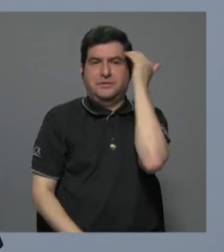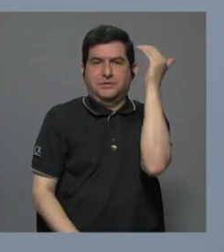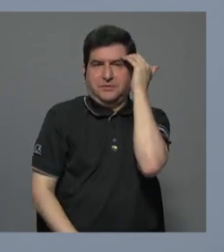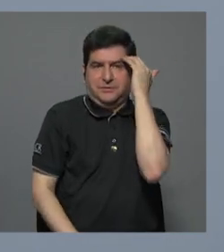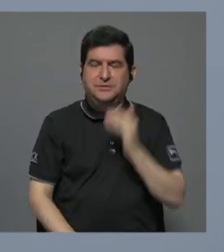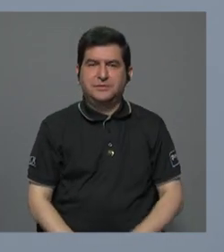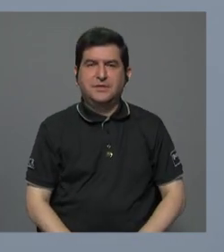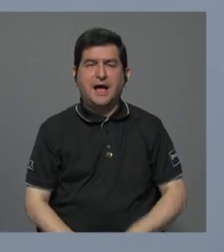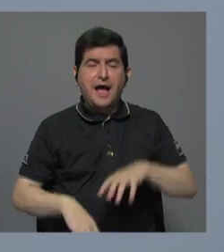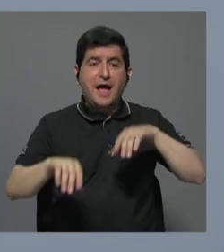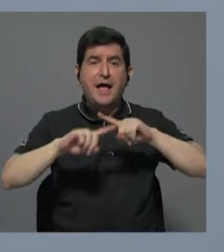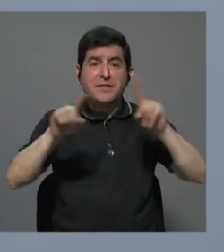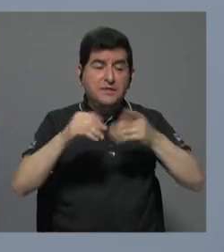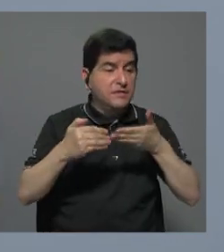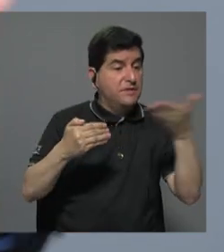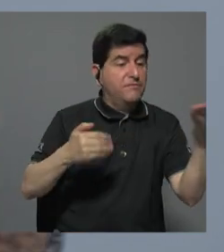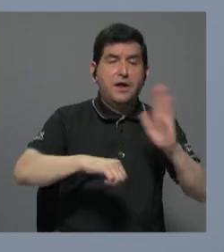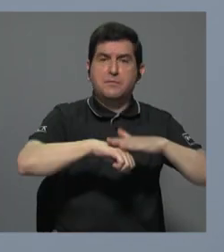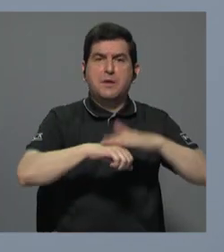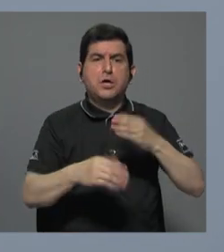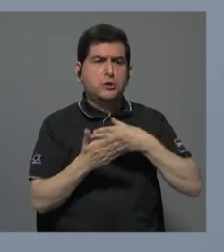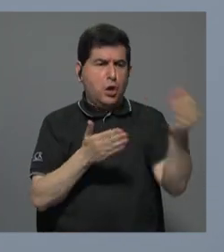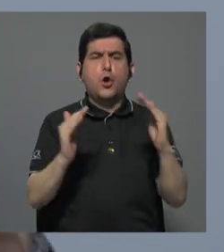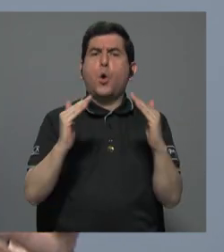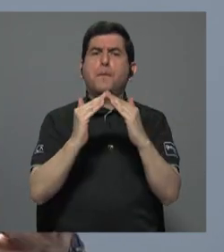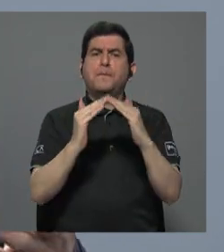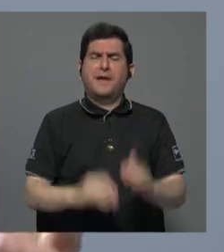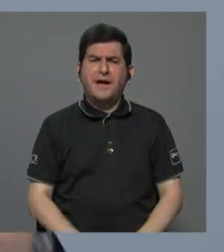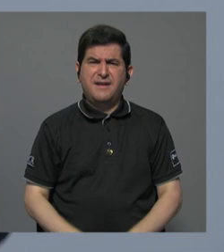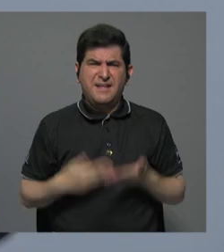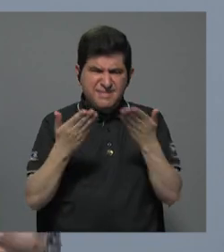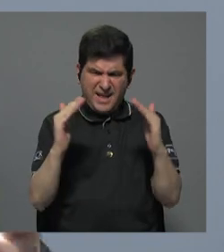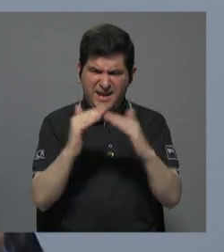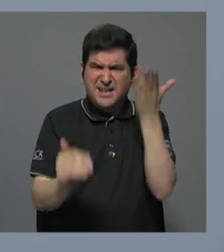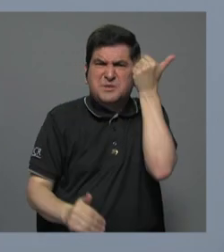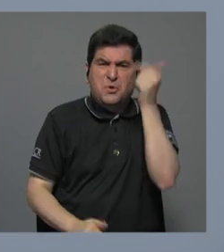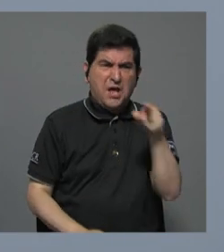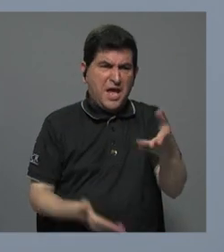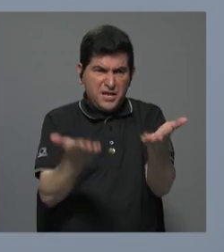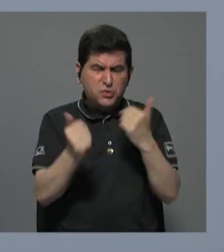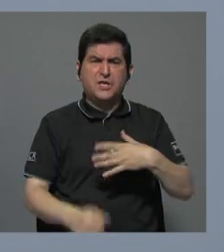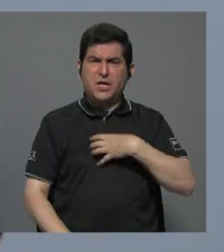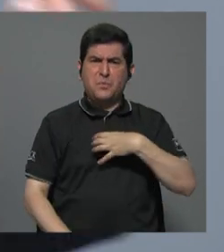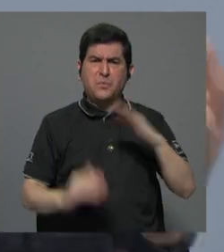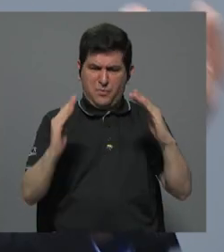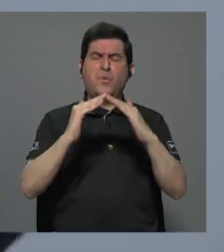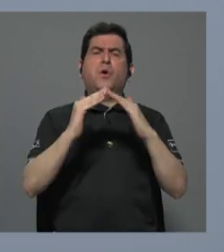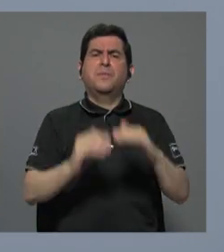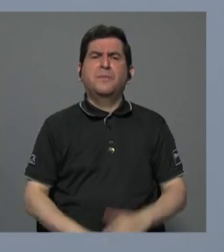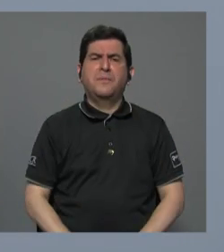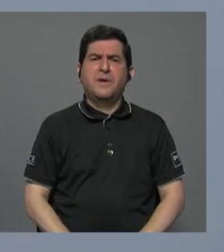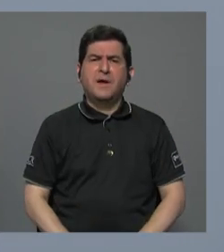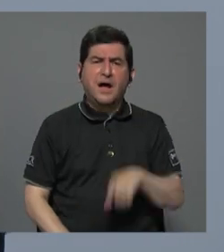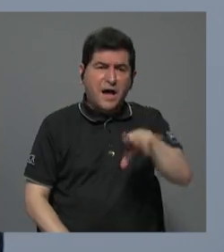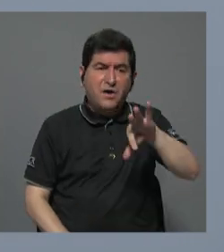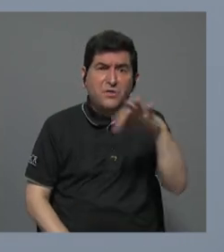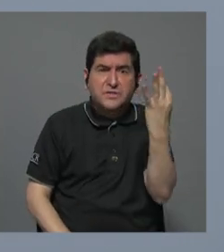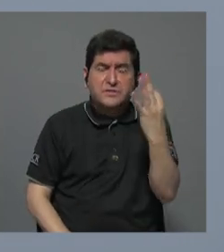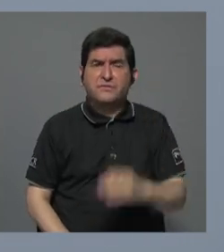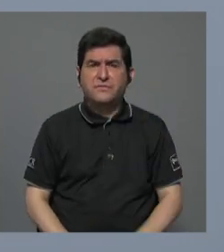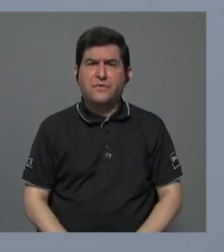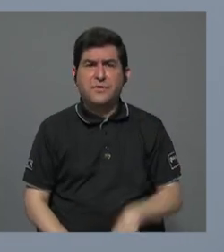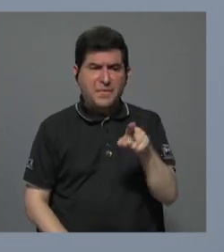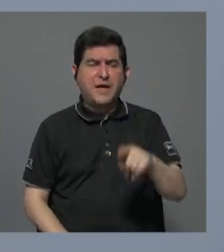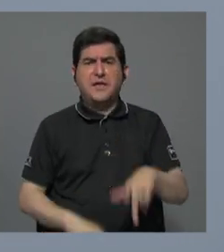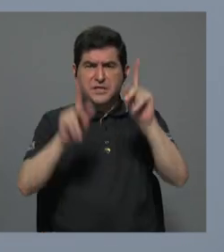en activos que les permitan comprar su casa porque tenemos que dar una casa ellos quieren hacer su casa o podemos desde esa formalidad que ellos sean